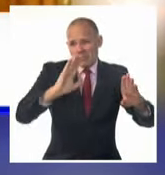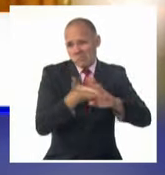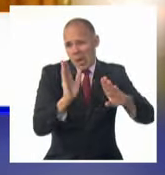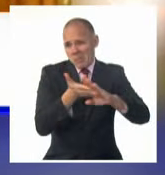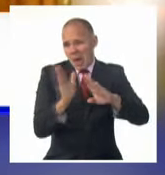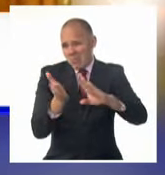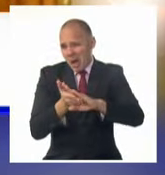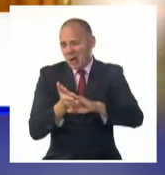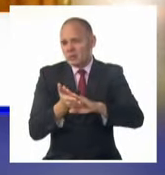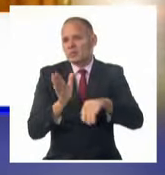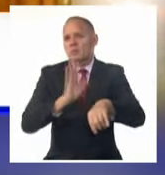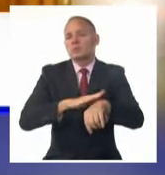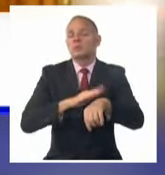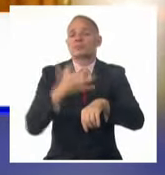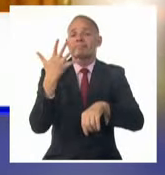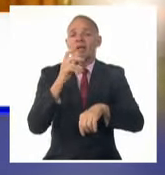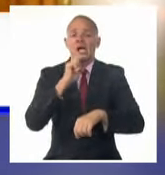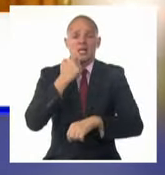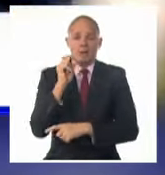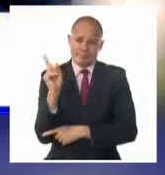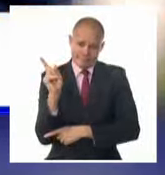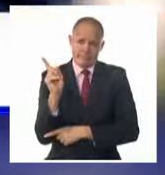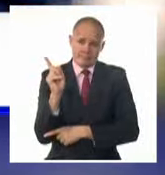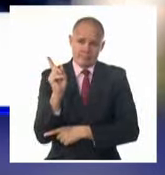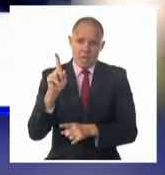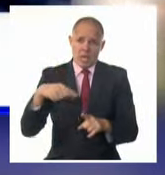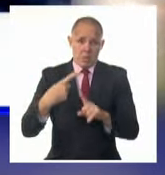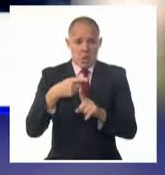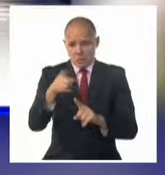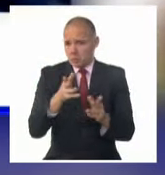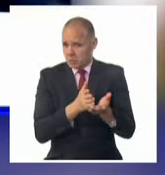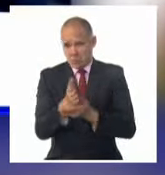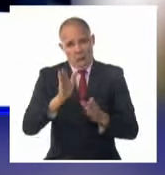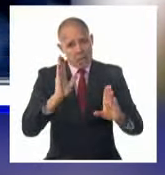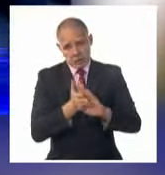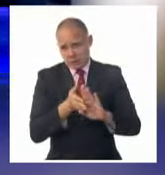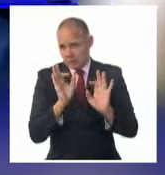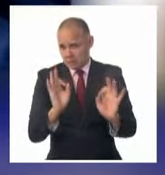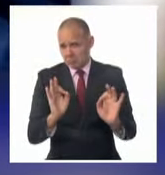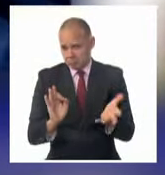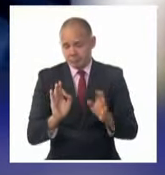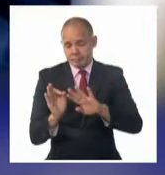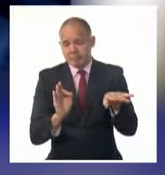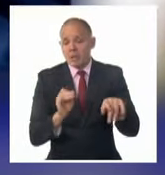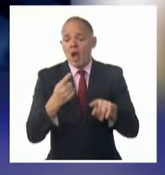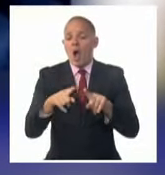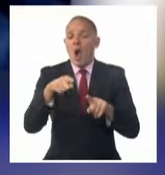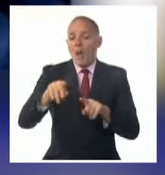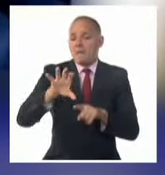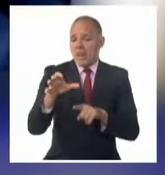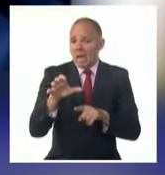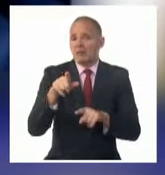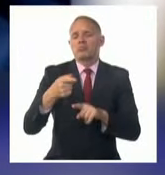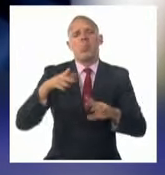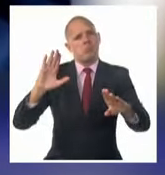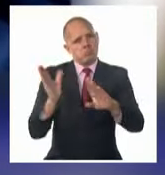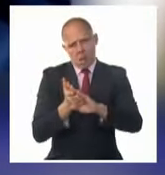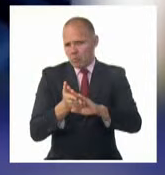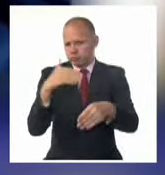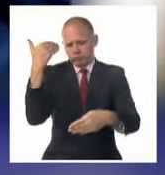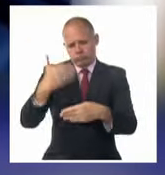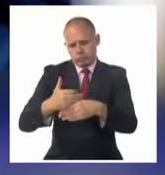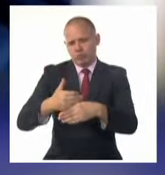petrolera, siguen bajo sanción. La banca pública sigue bloqueada. Hay más